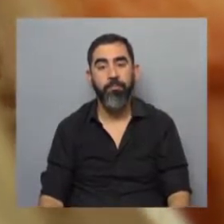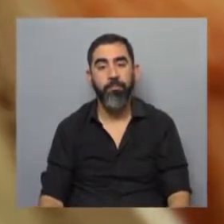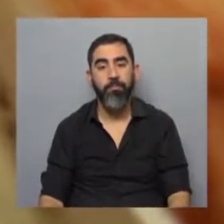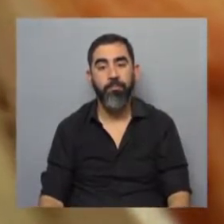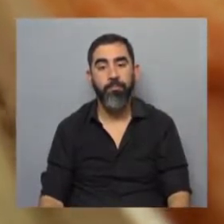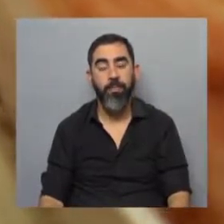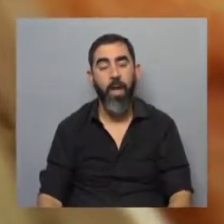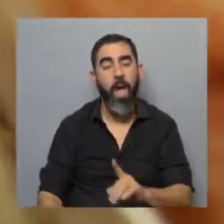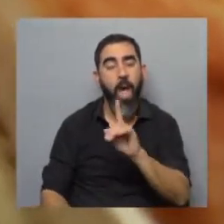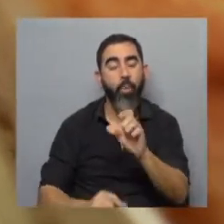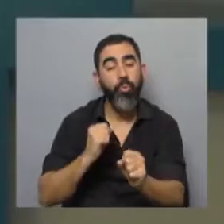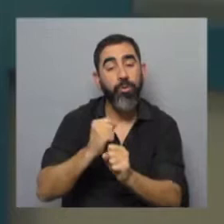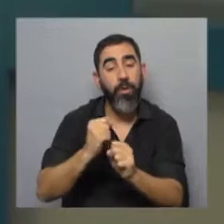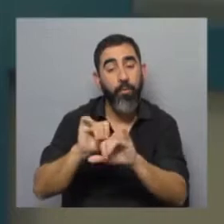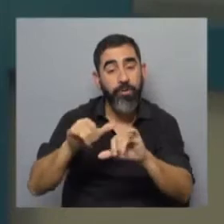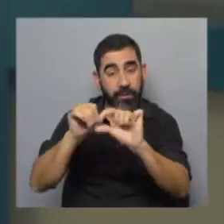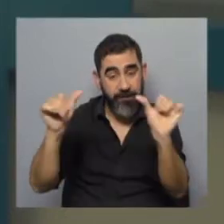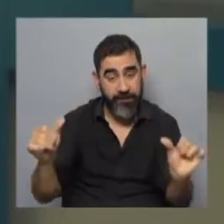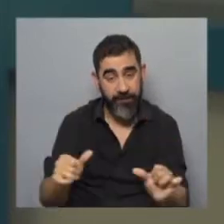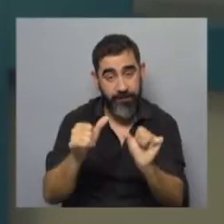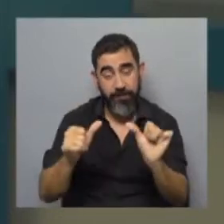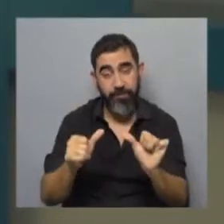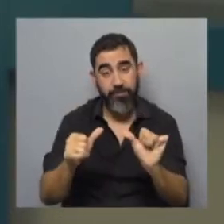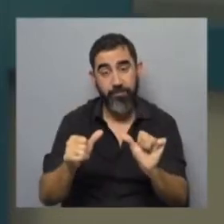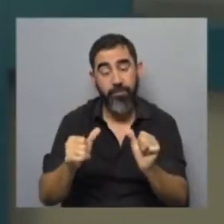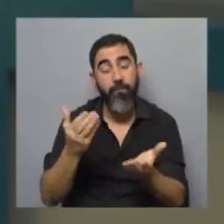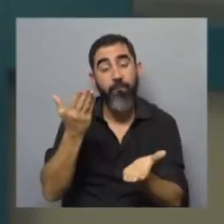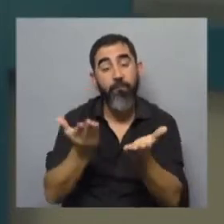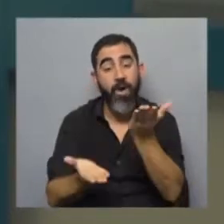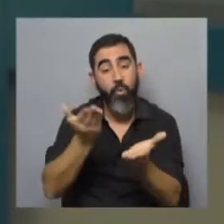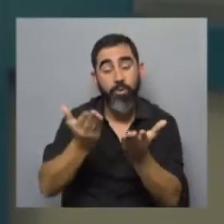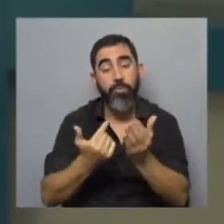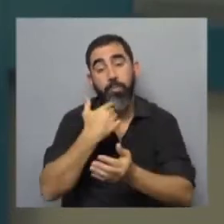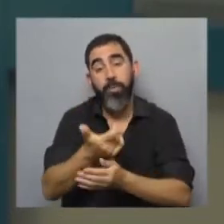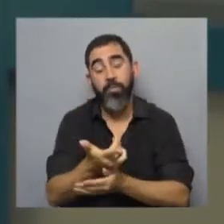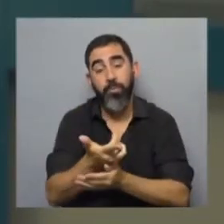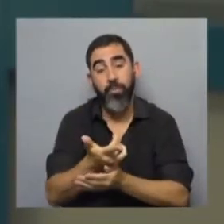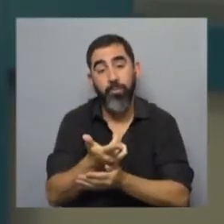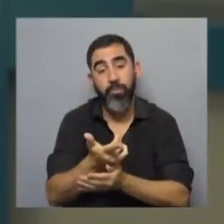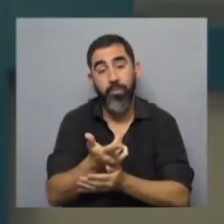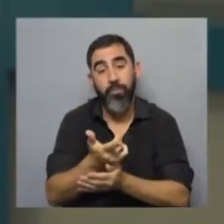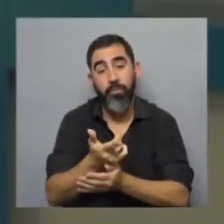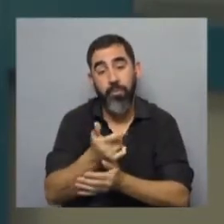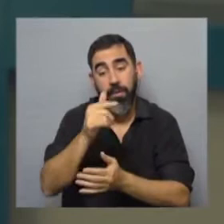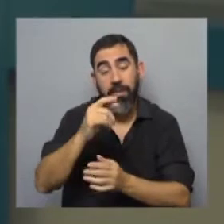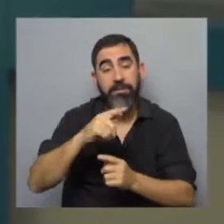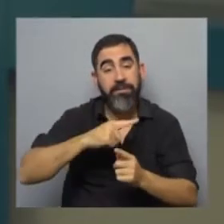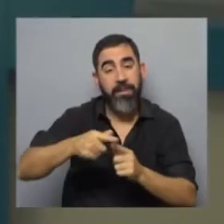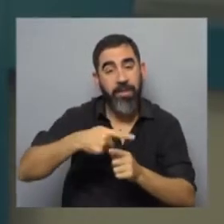Entre otros trabajos que se han realizado es la evaluación de poblaciones locales de